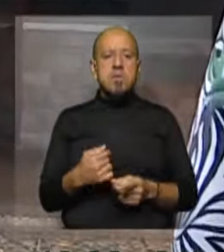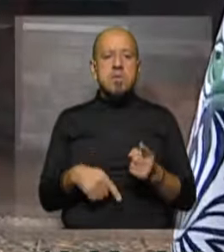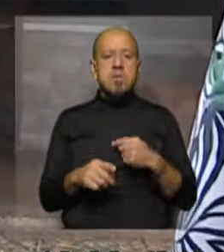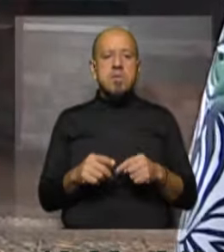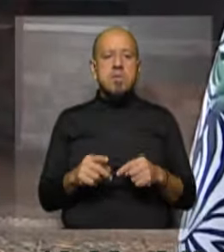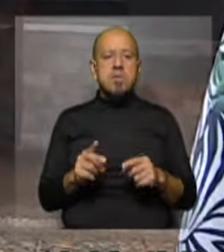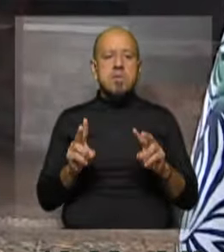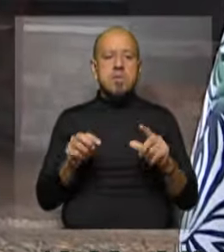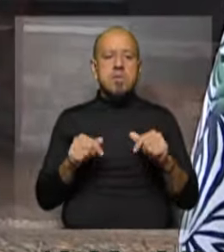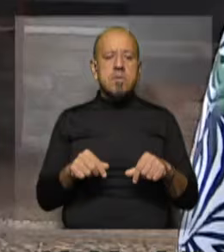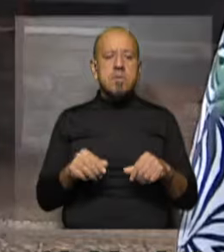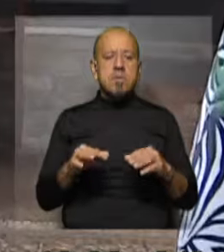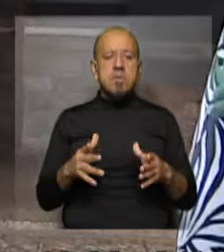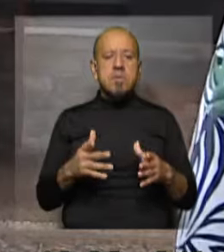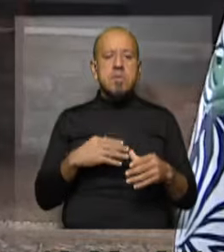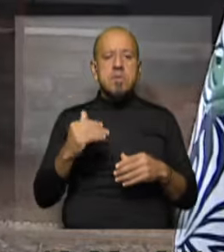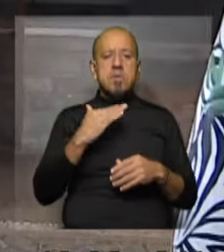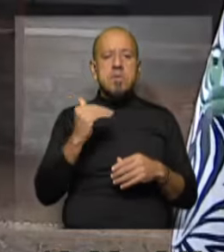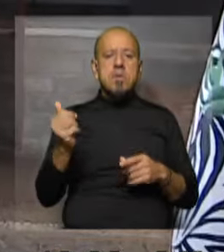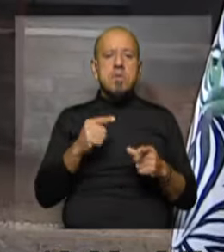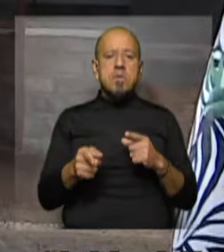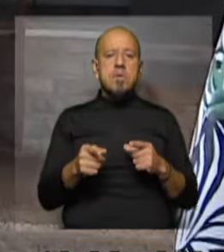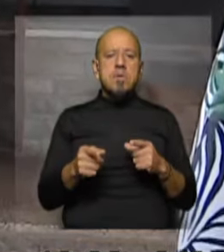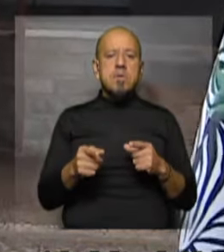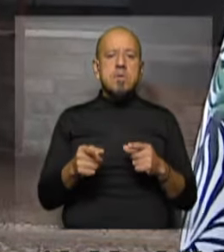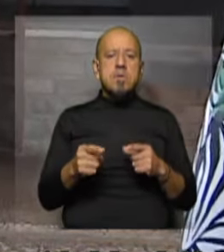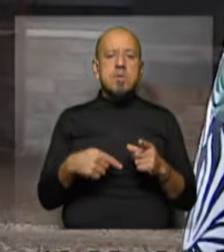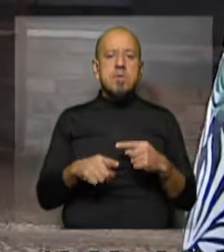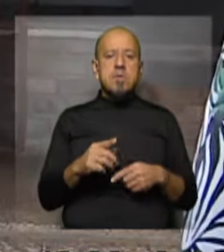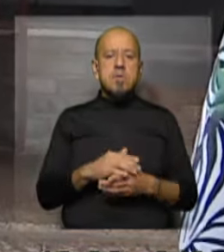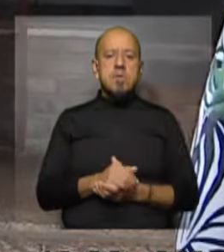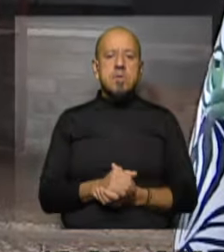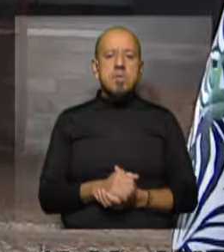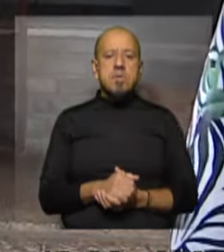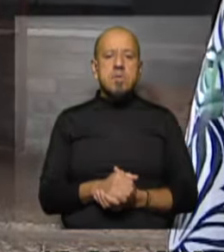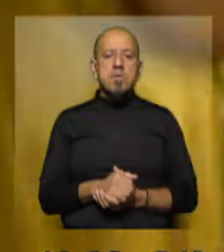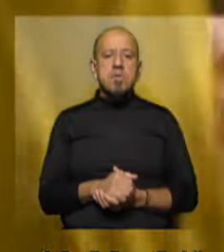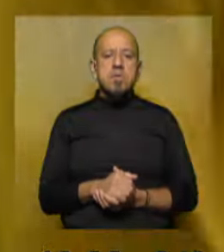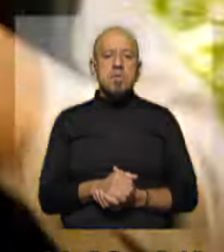cuestionamientos que hay a propósito del llamado y también hablando de limpieza. Sigan ustedes, compañeros.